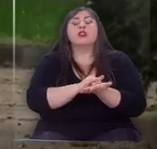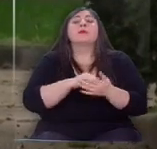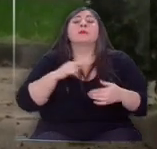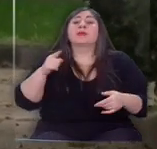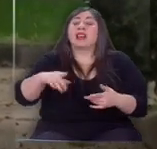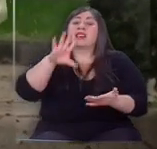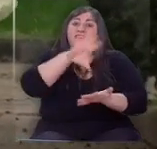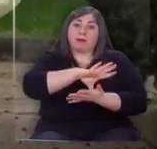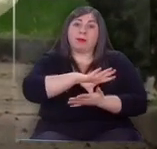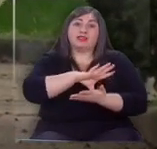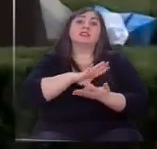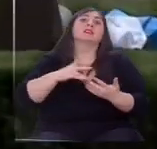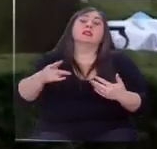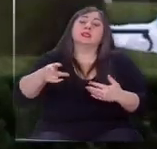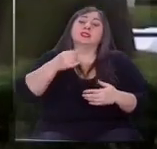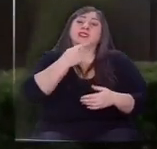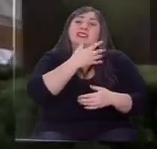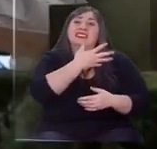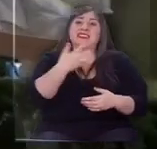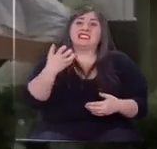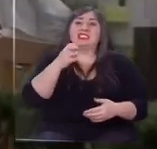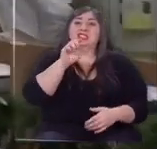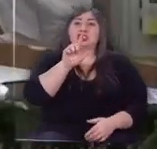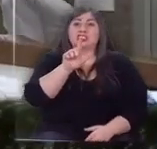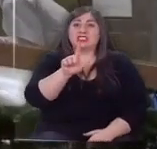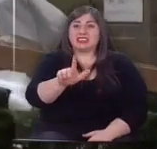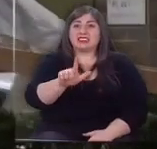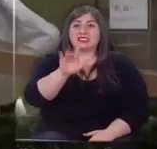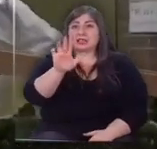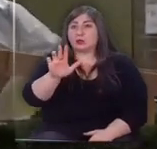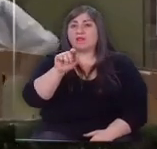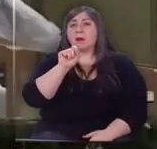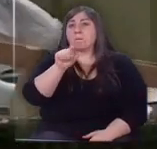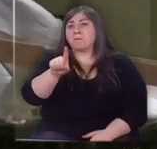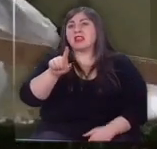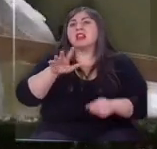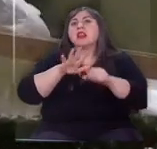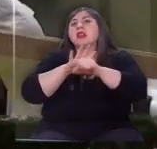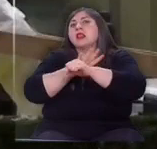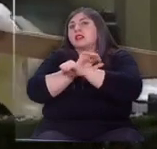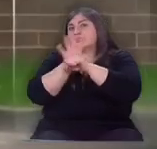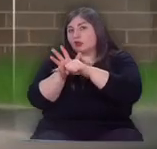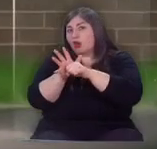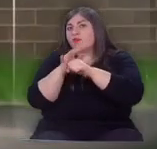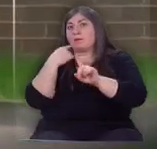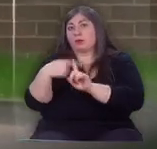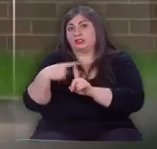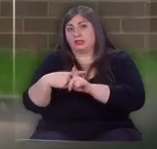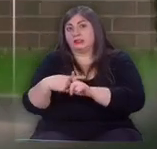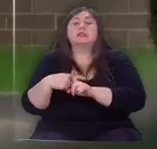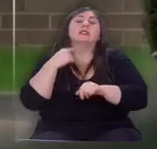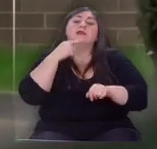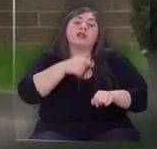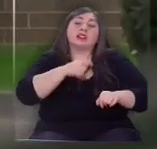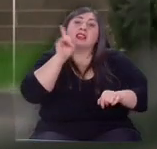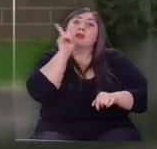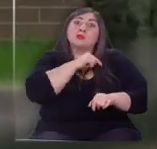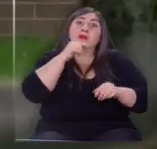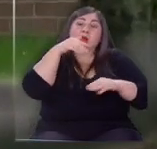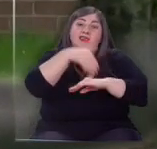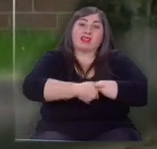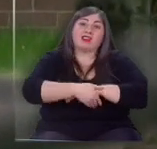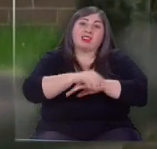Unidos. A nivel país son 579.000 casos de personas con COVID positivo. La última cifra actualizada durante esta